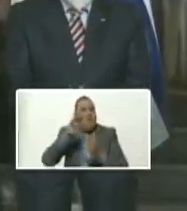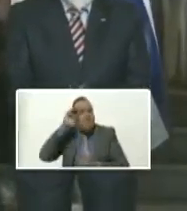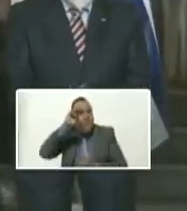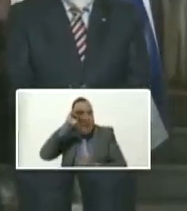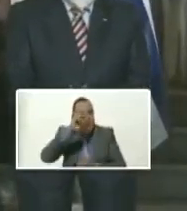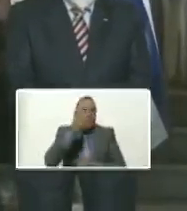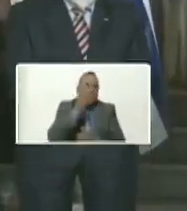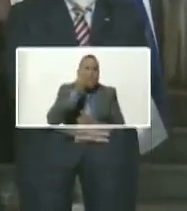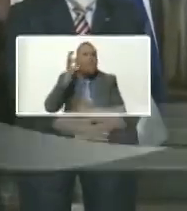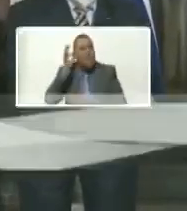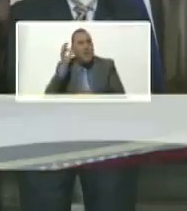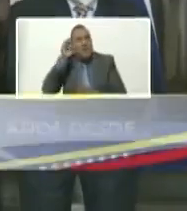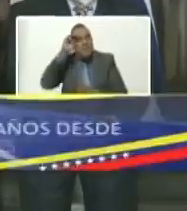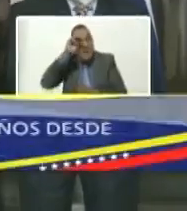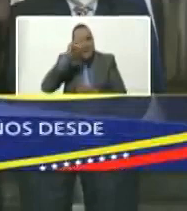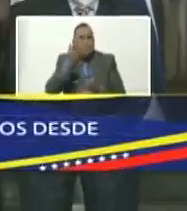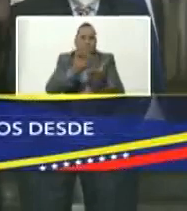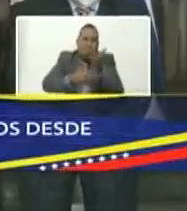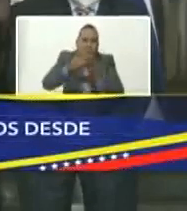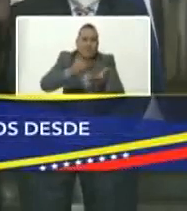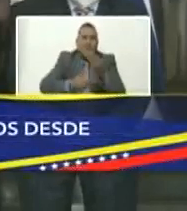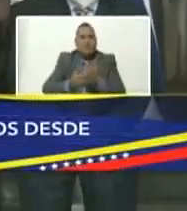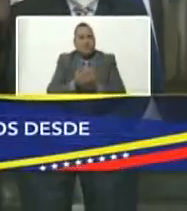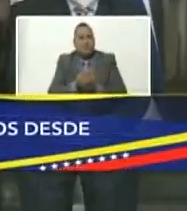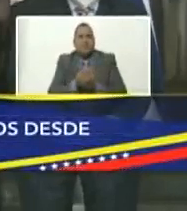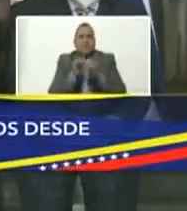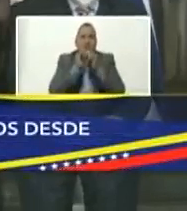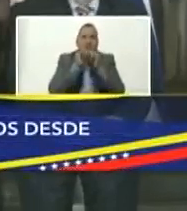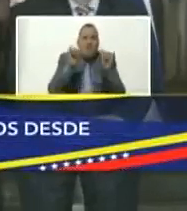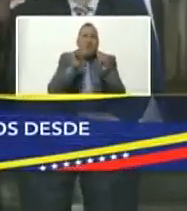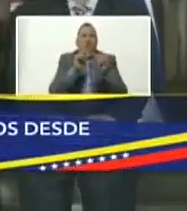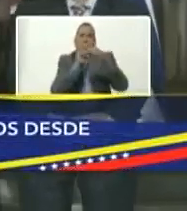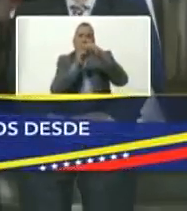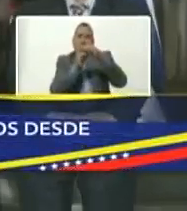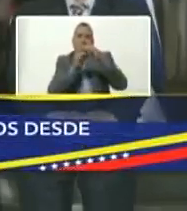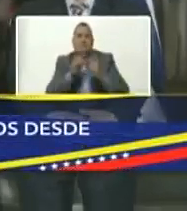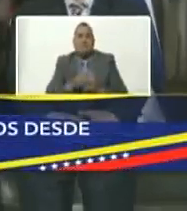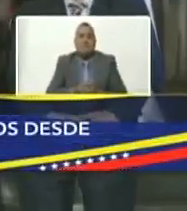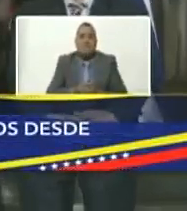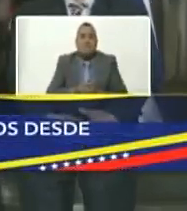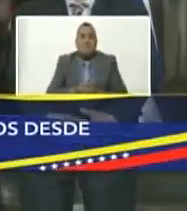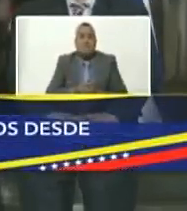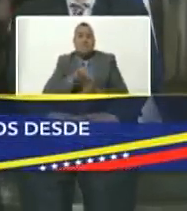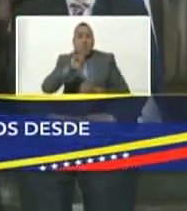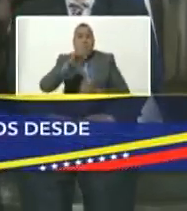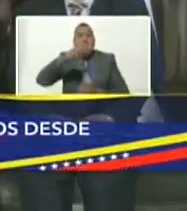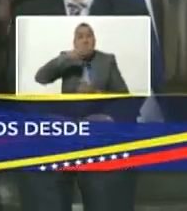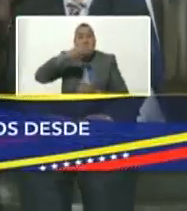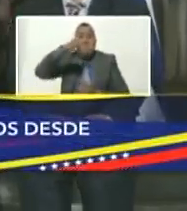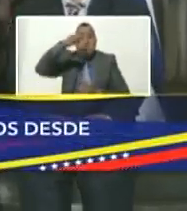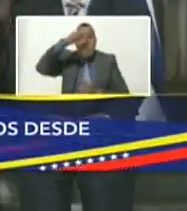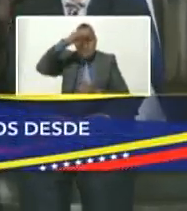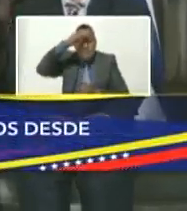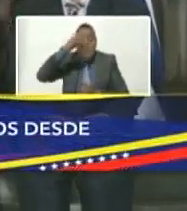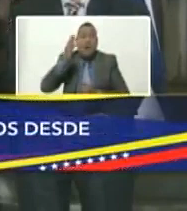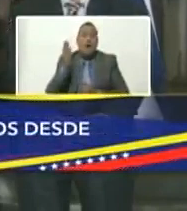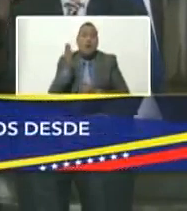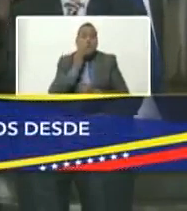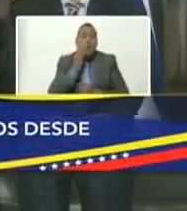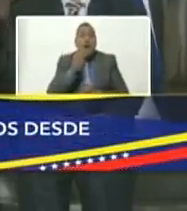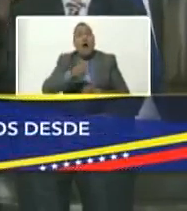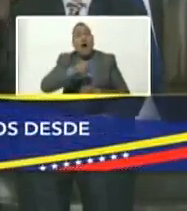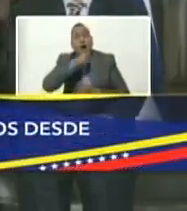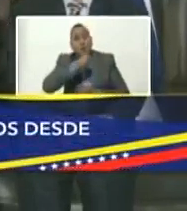maestras, maestros. Así que es una buena noticia. El lunes que viene, todos los padres, todas las madres,